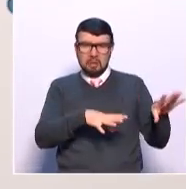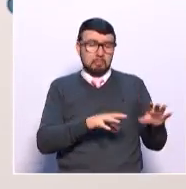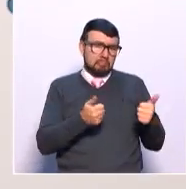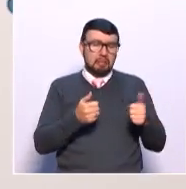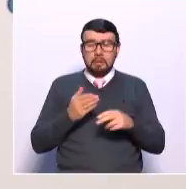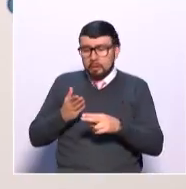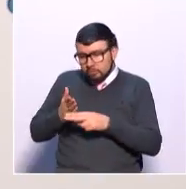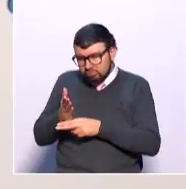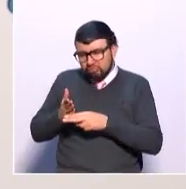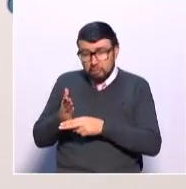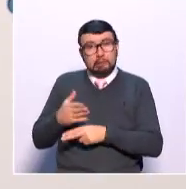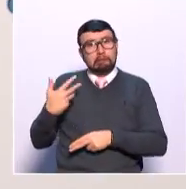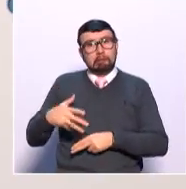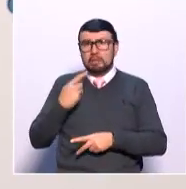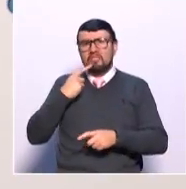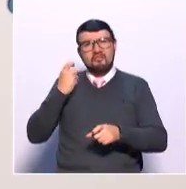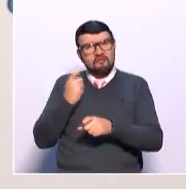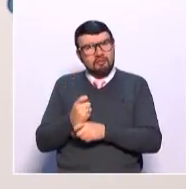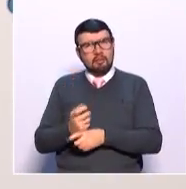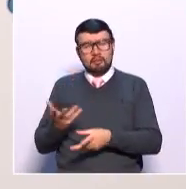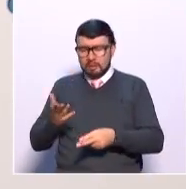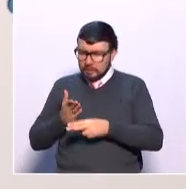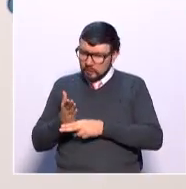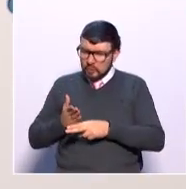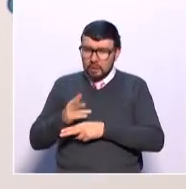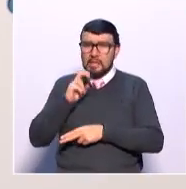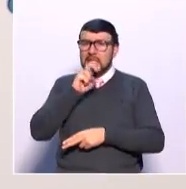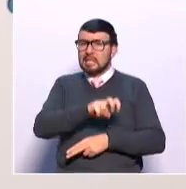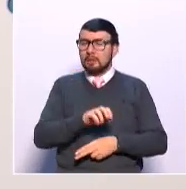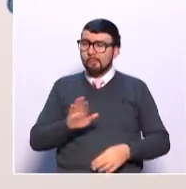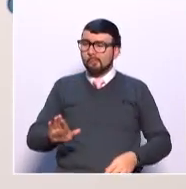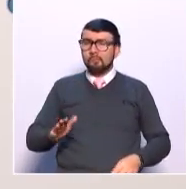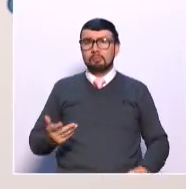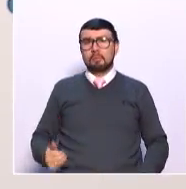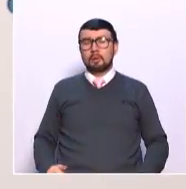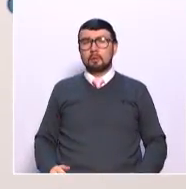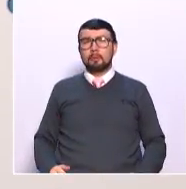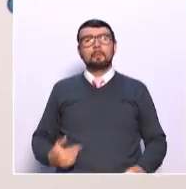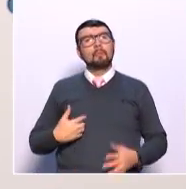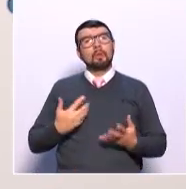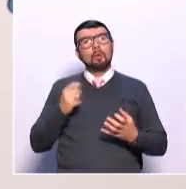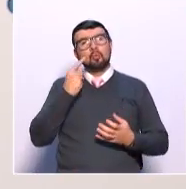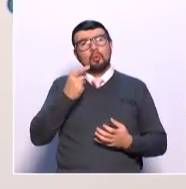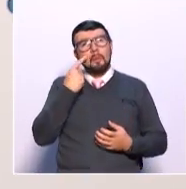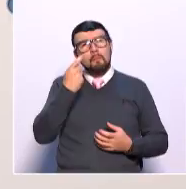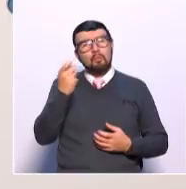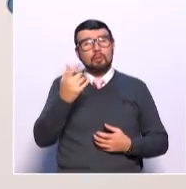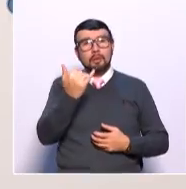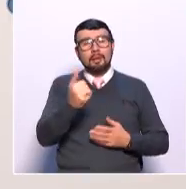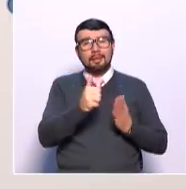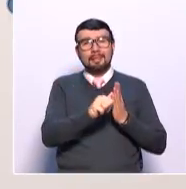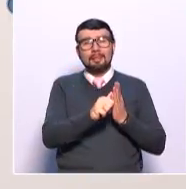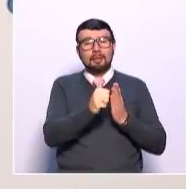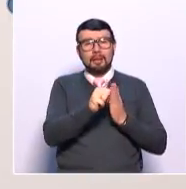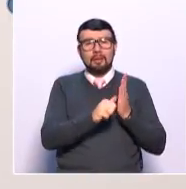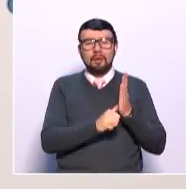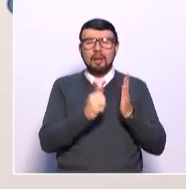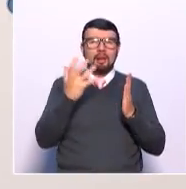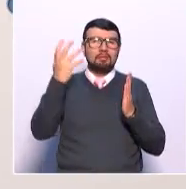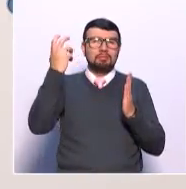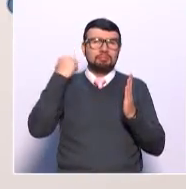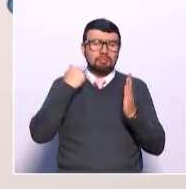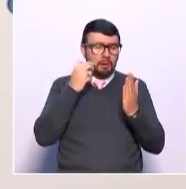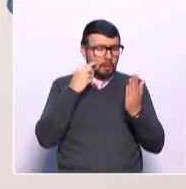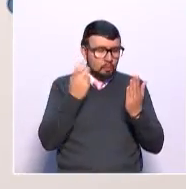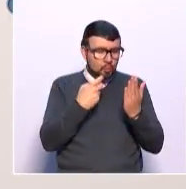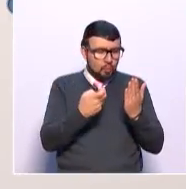pero ustedes yo quisiera que buscaran un artículo que yo escribí hace mucho tiempo y todavía figura